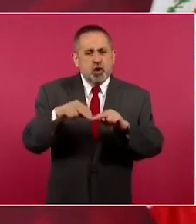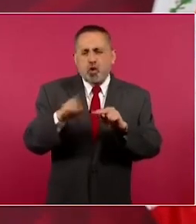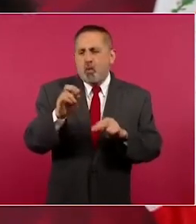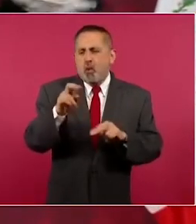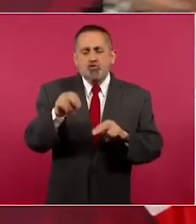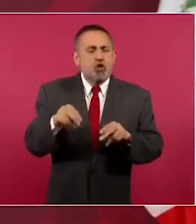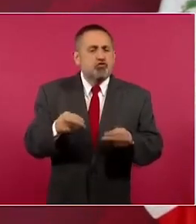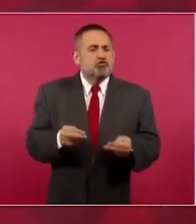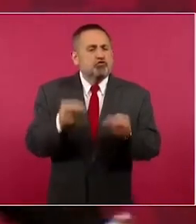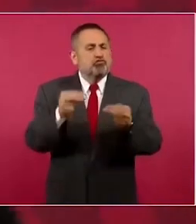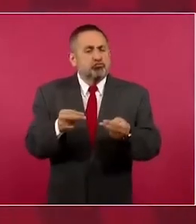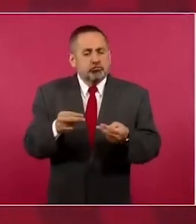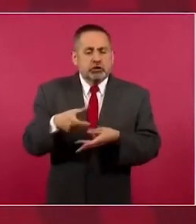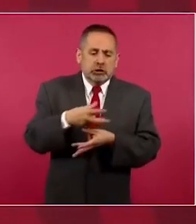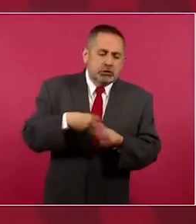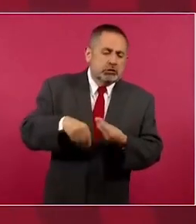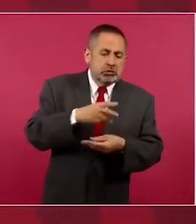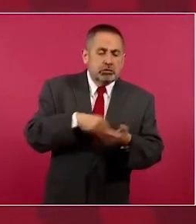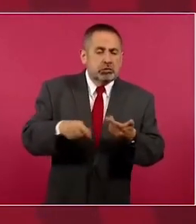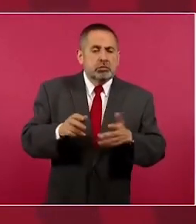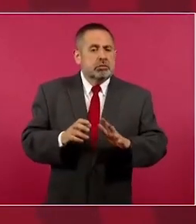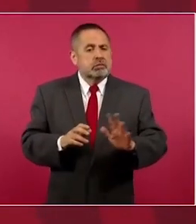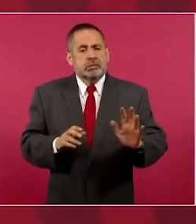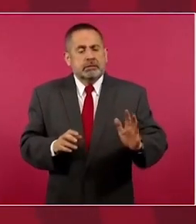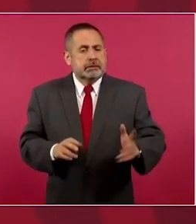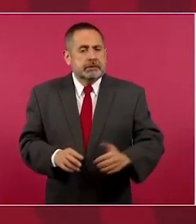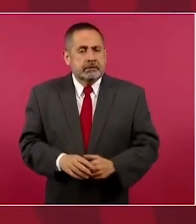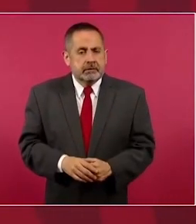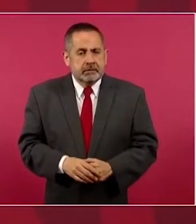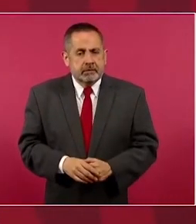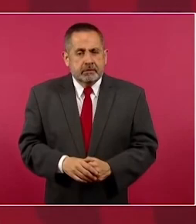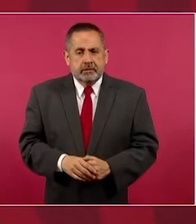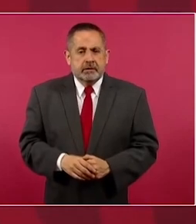Ya no generaría